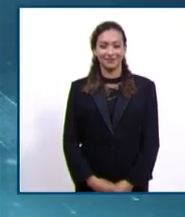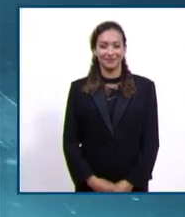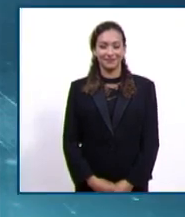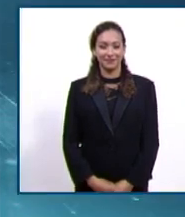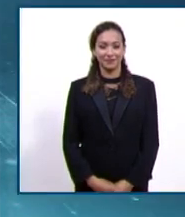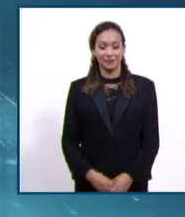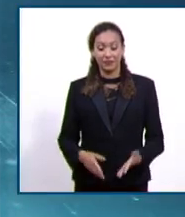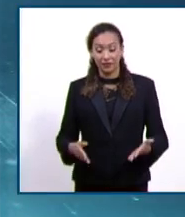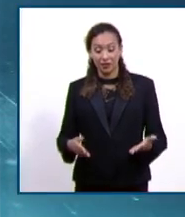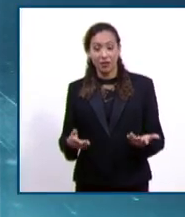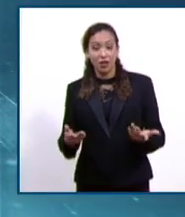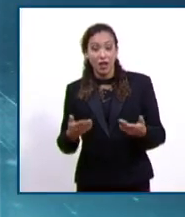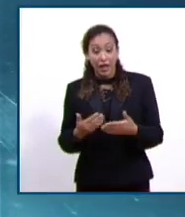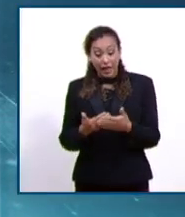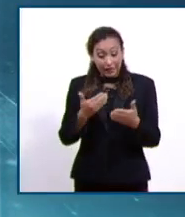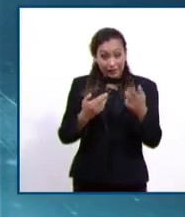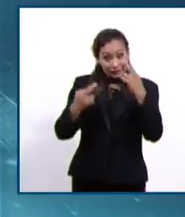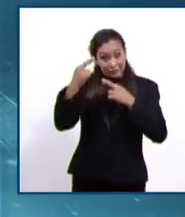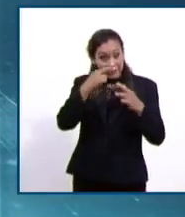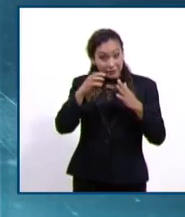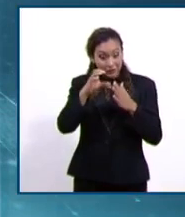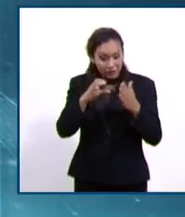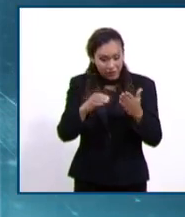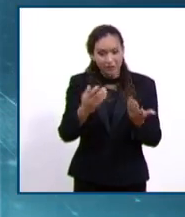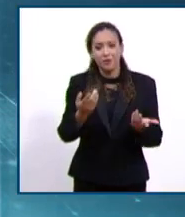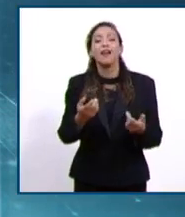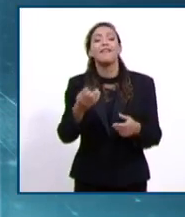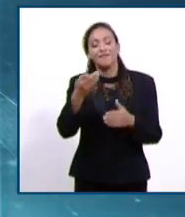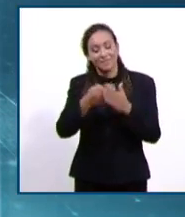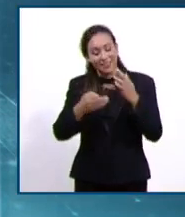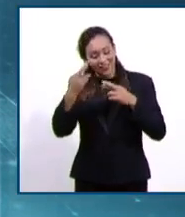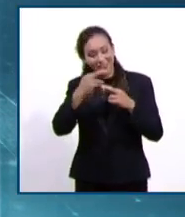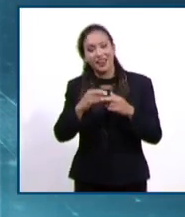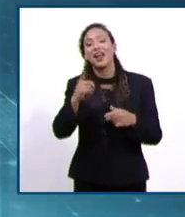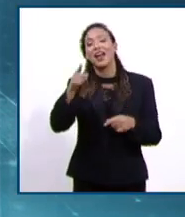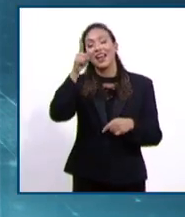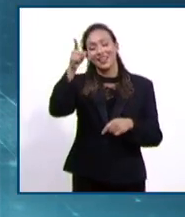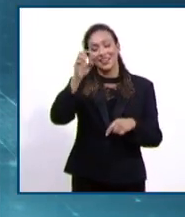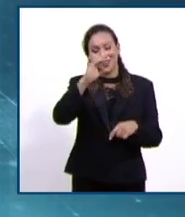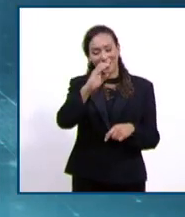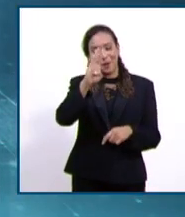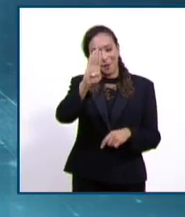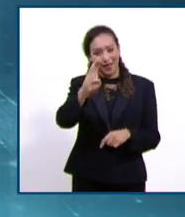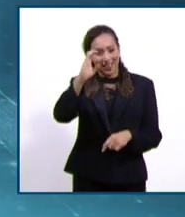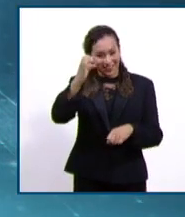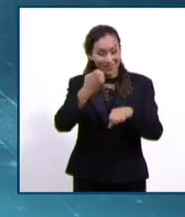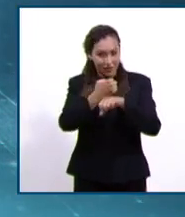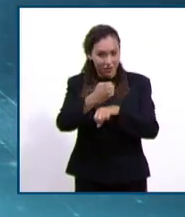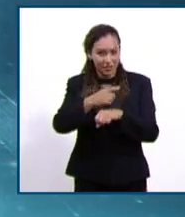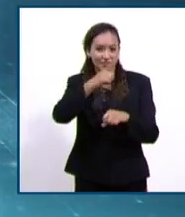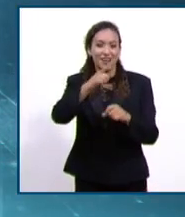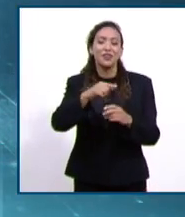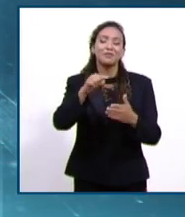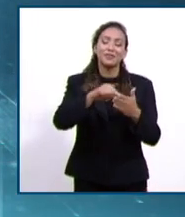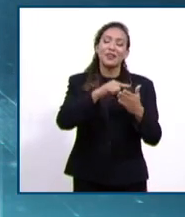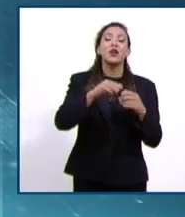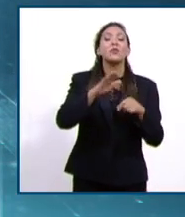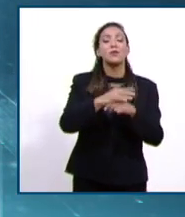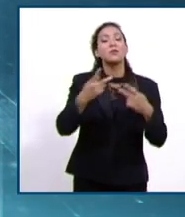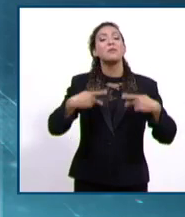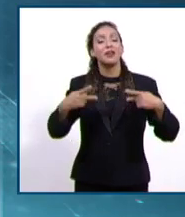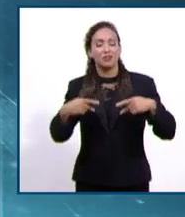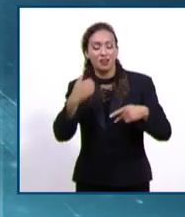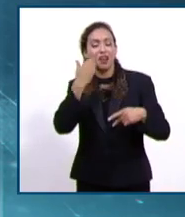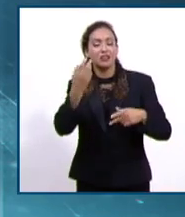Por falta de consulta previa, la Corte invalidó disposiciones de Baja California que regulaban la postulación de